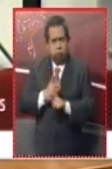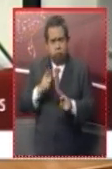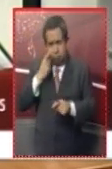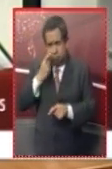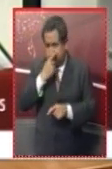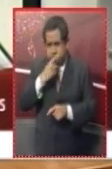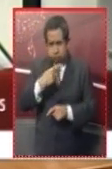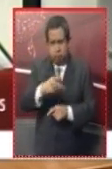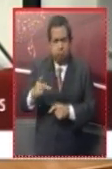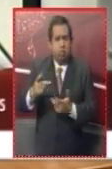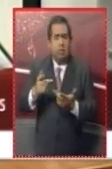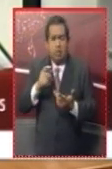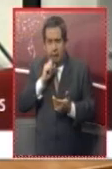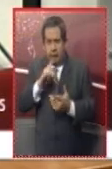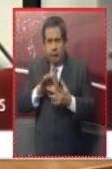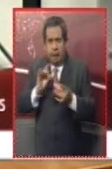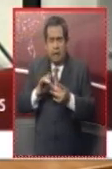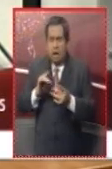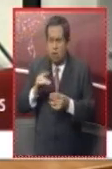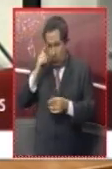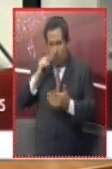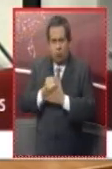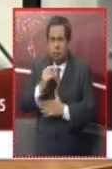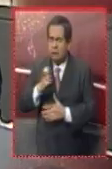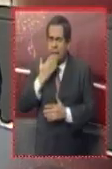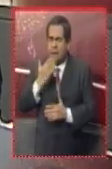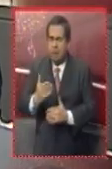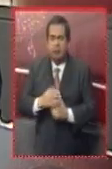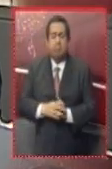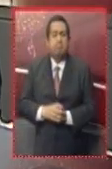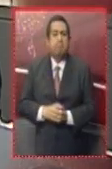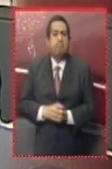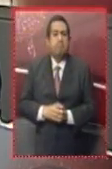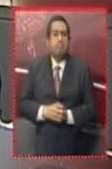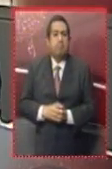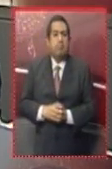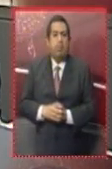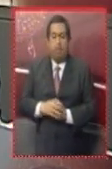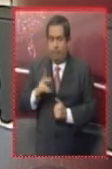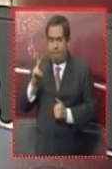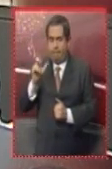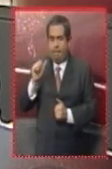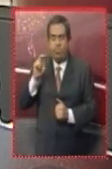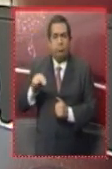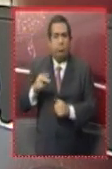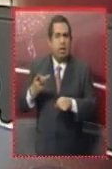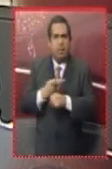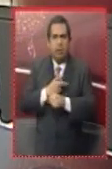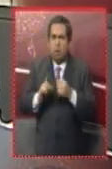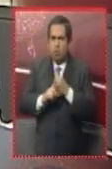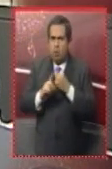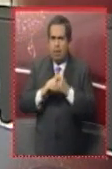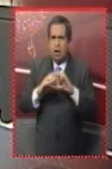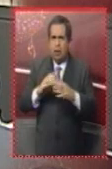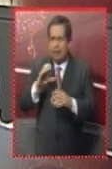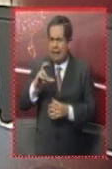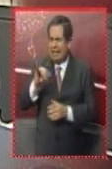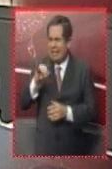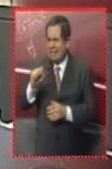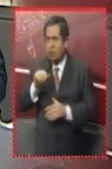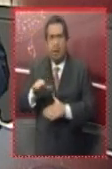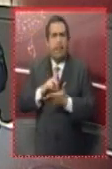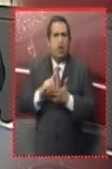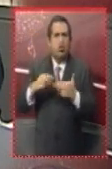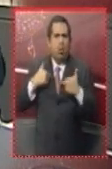una decisión adecuada. Acción Nacional se refirió a la crisis que enfrenta el país en temas como el de derechos